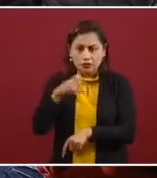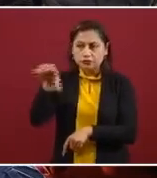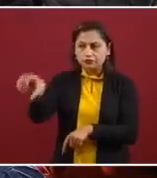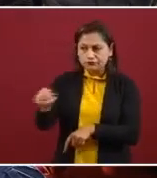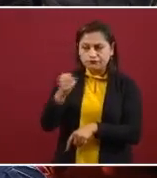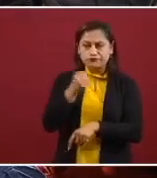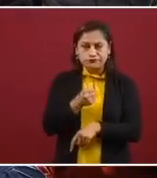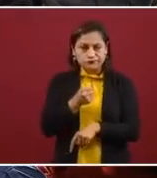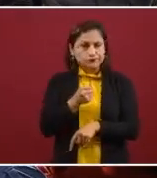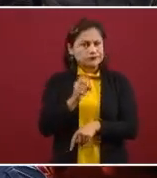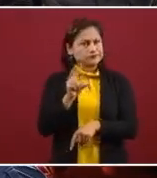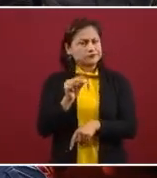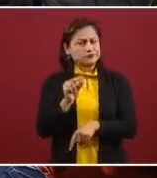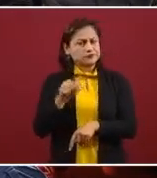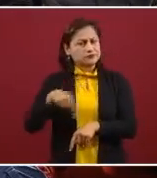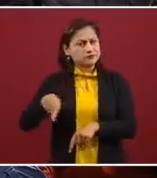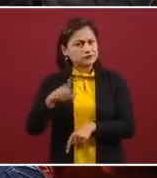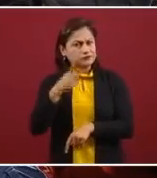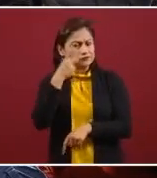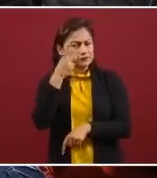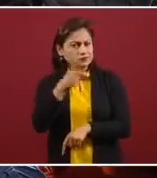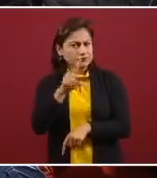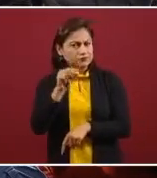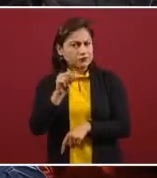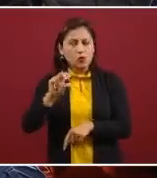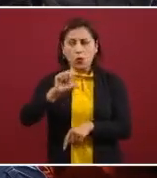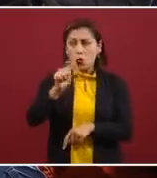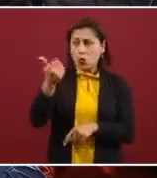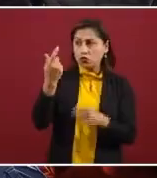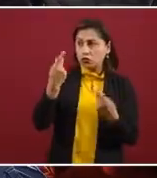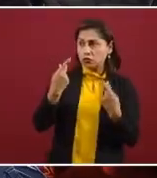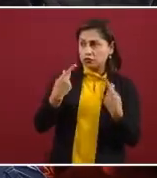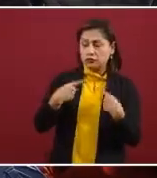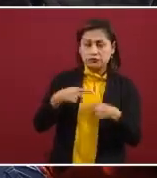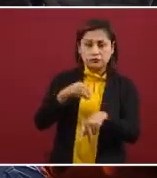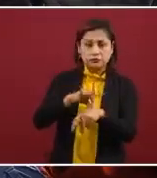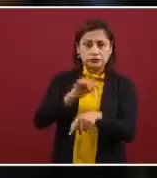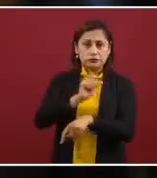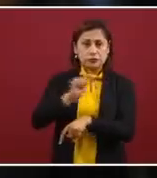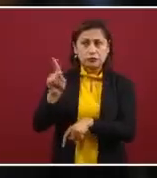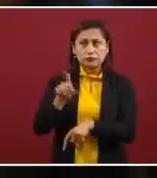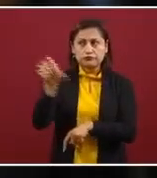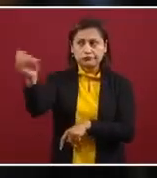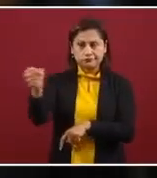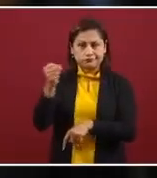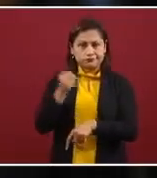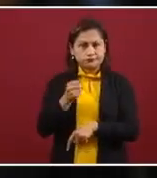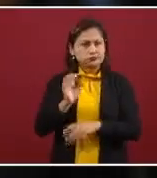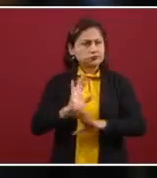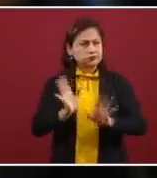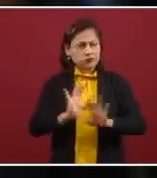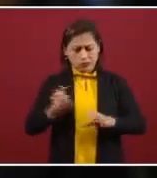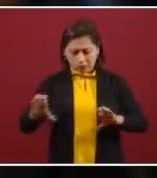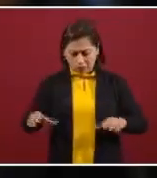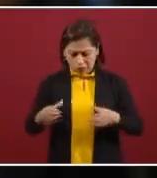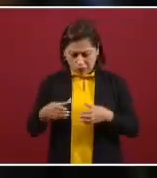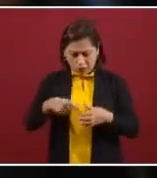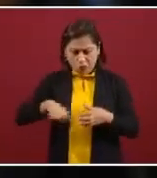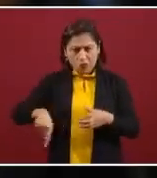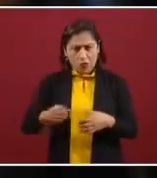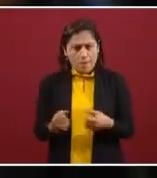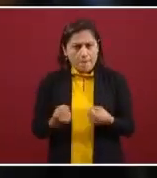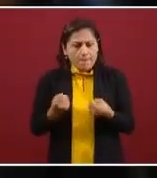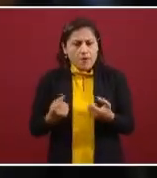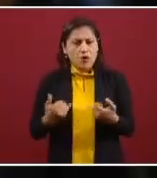rescatar gente de excelencia si es una fuerza joven, una fuerza capacitada, una